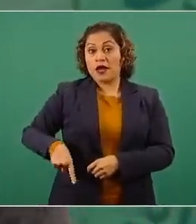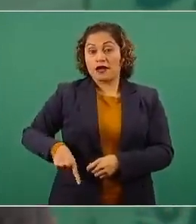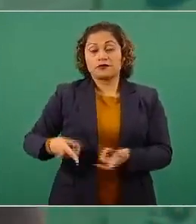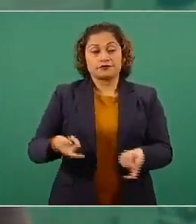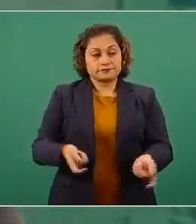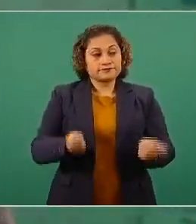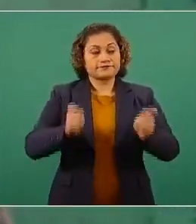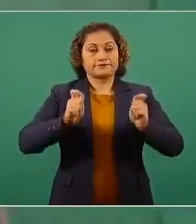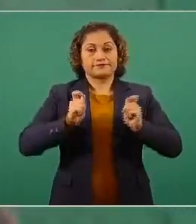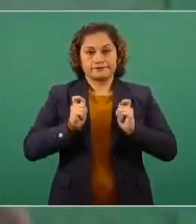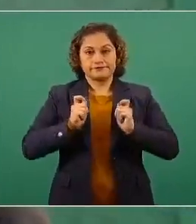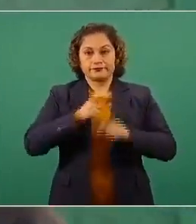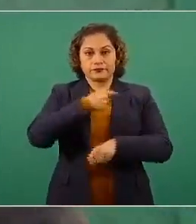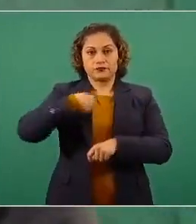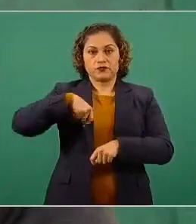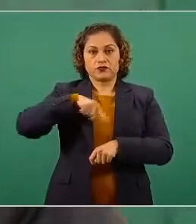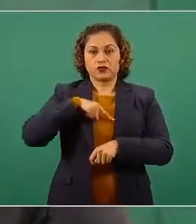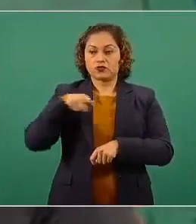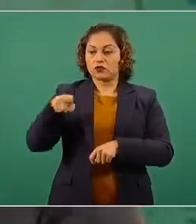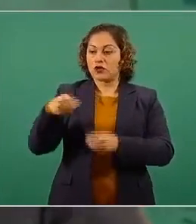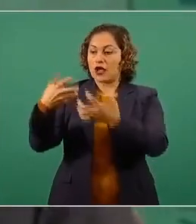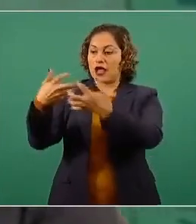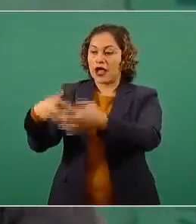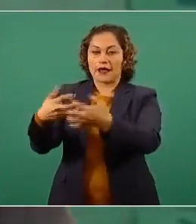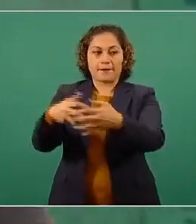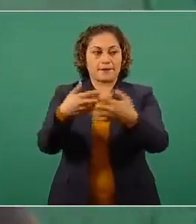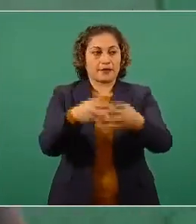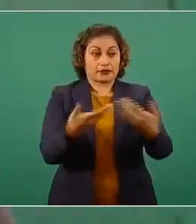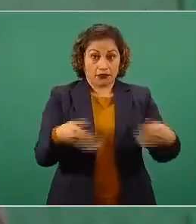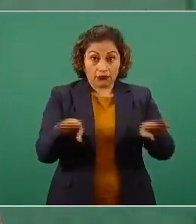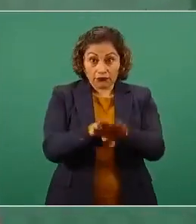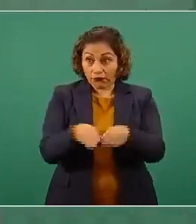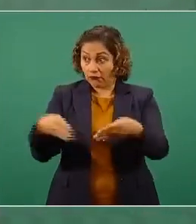plantas de la Comisión Federal de Electricidad, que era la política